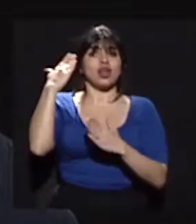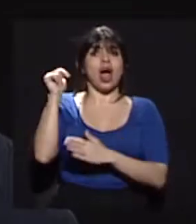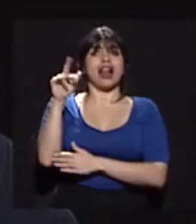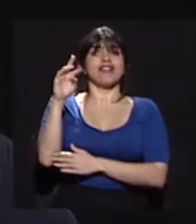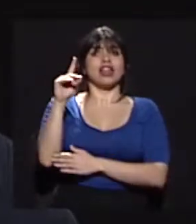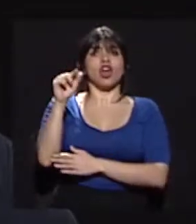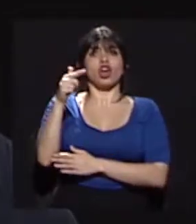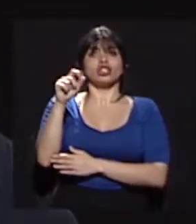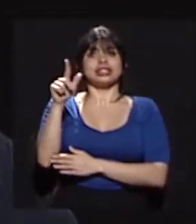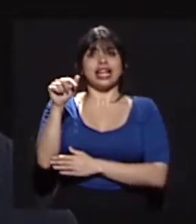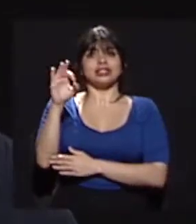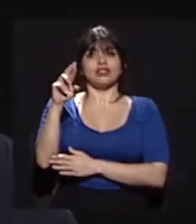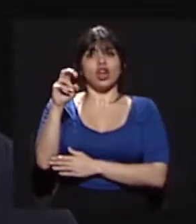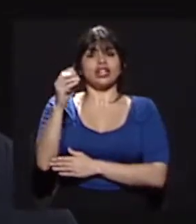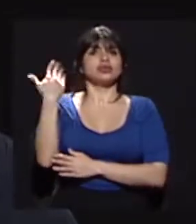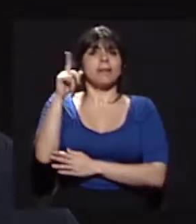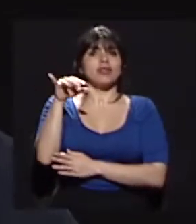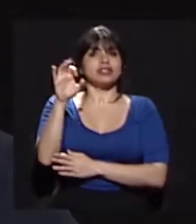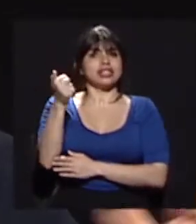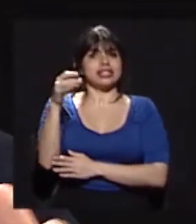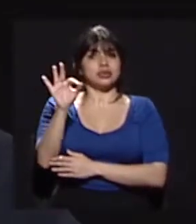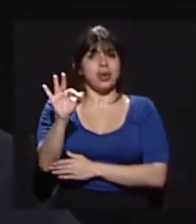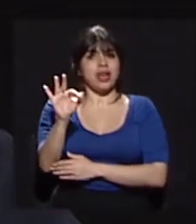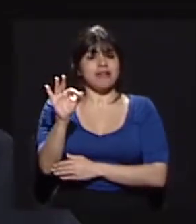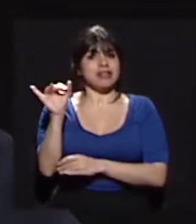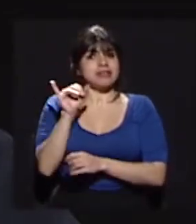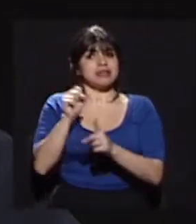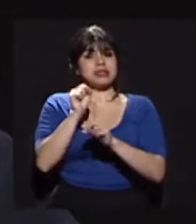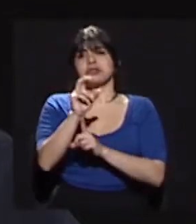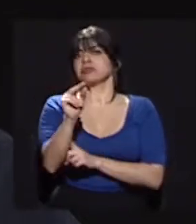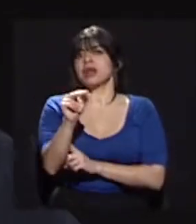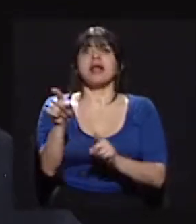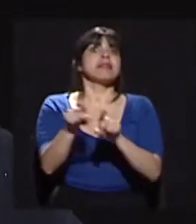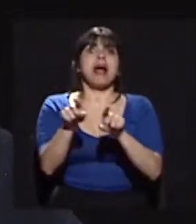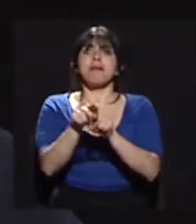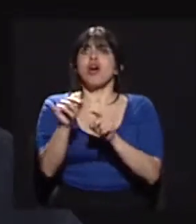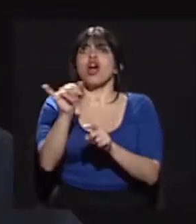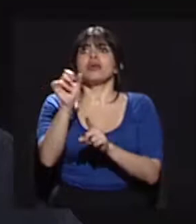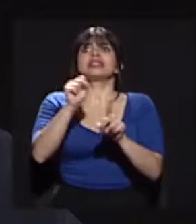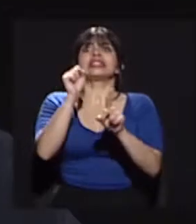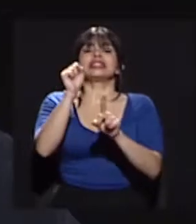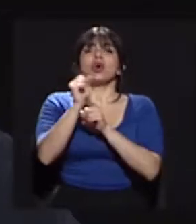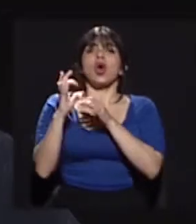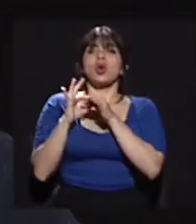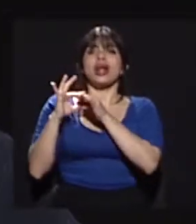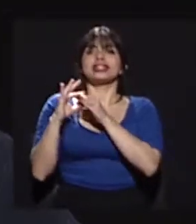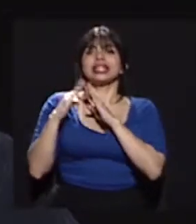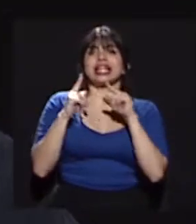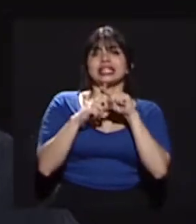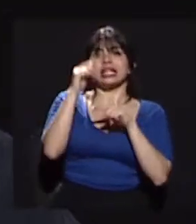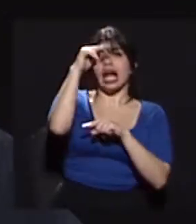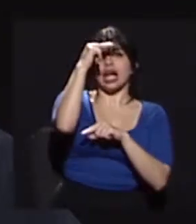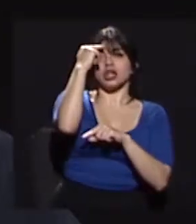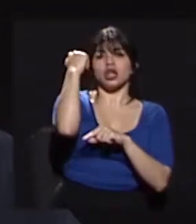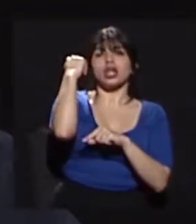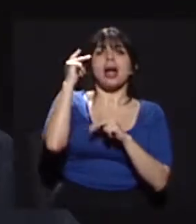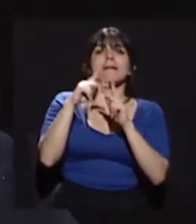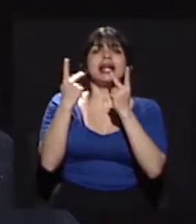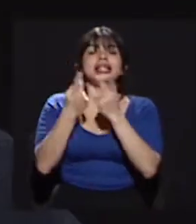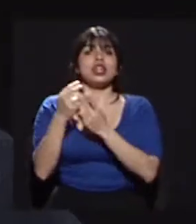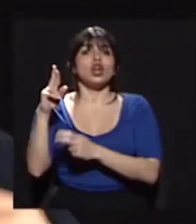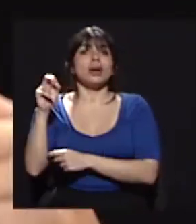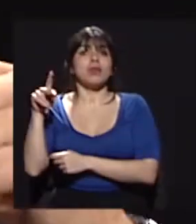en 1919 ni lo que enfrentó la coalición entre la iglesia católica el partido